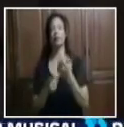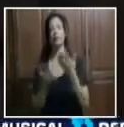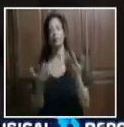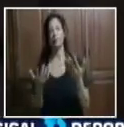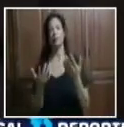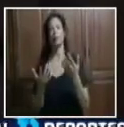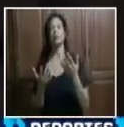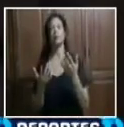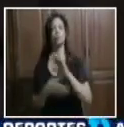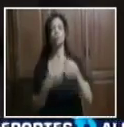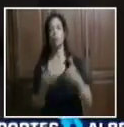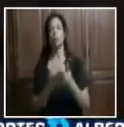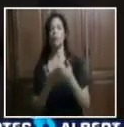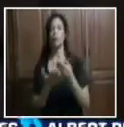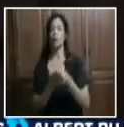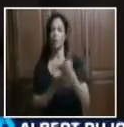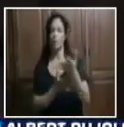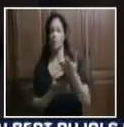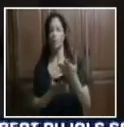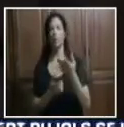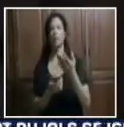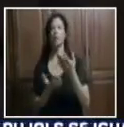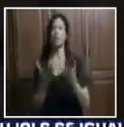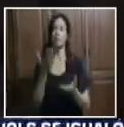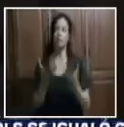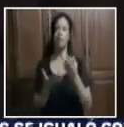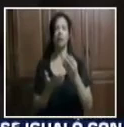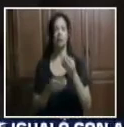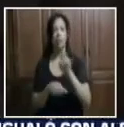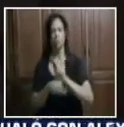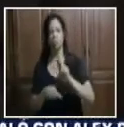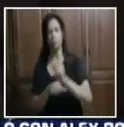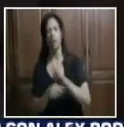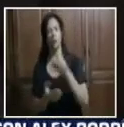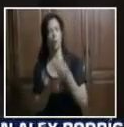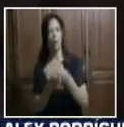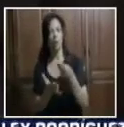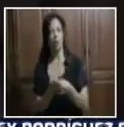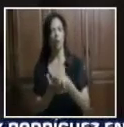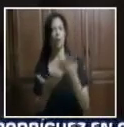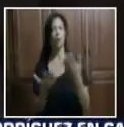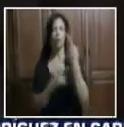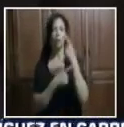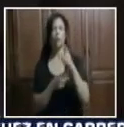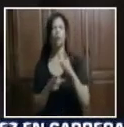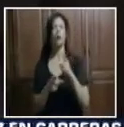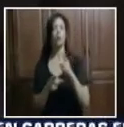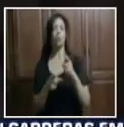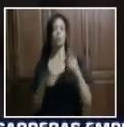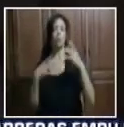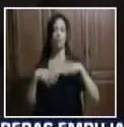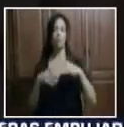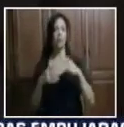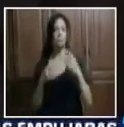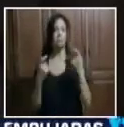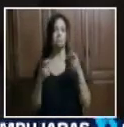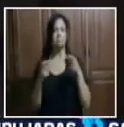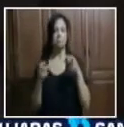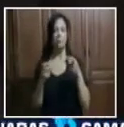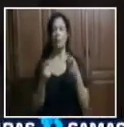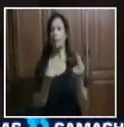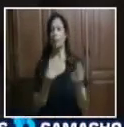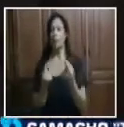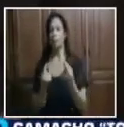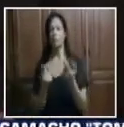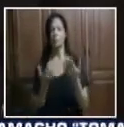compras hechas y sabe Dios qué hicieron con esas compras y le dejaron una camisa de fuerza. ¿Qué pueden hacer si lo decidieron los otros